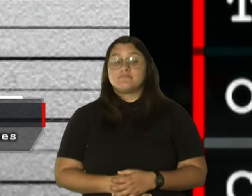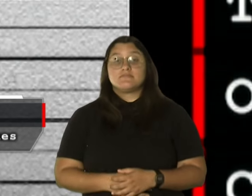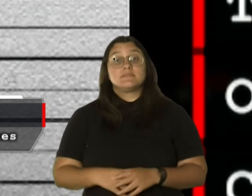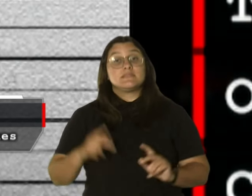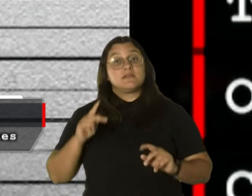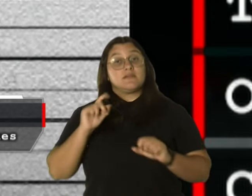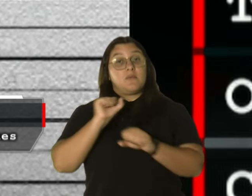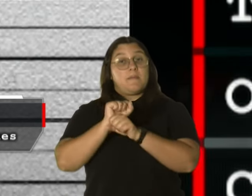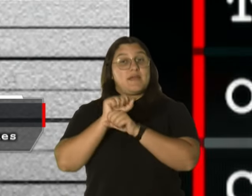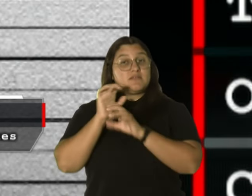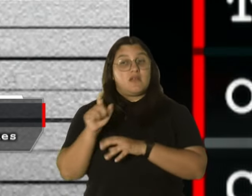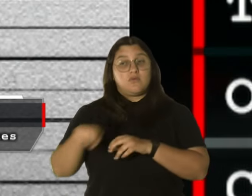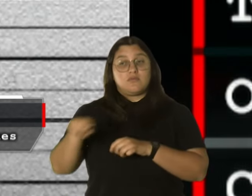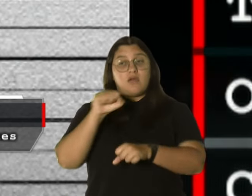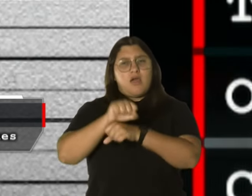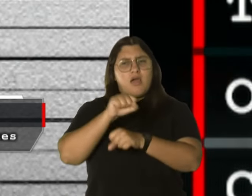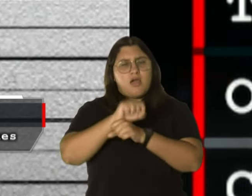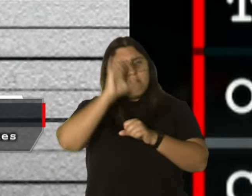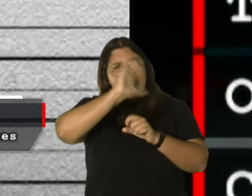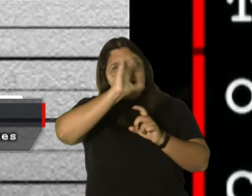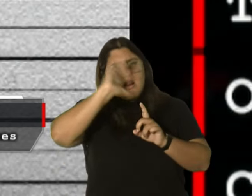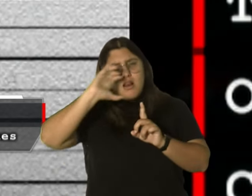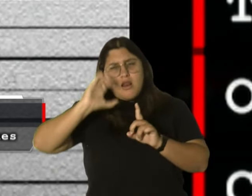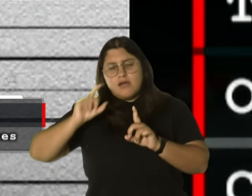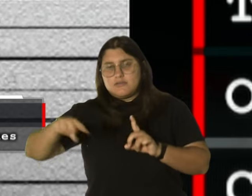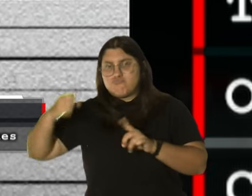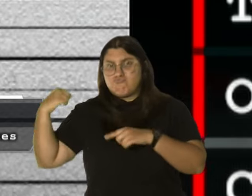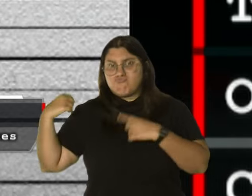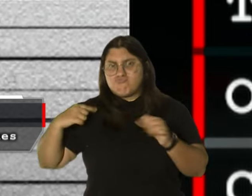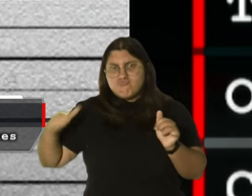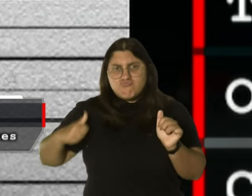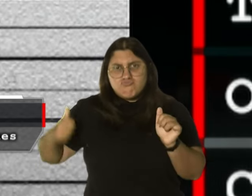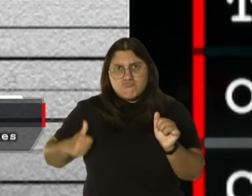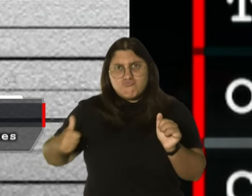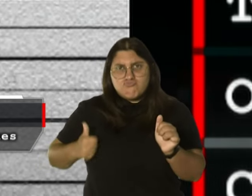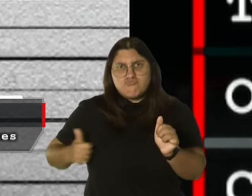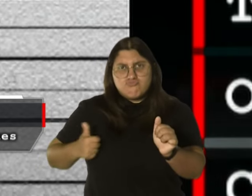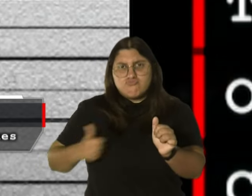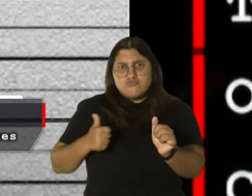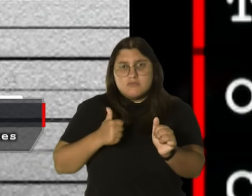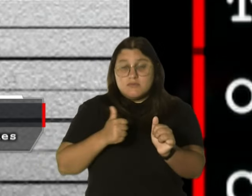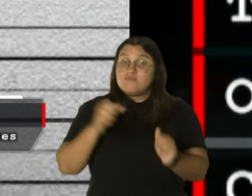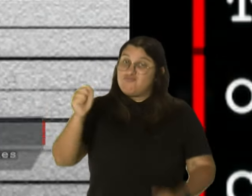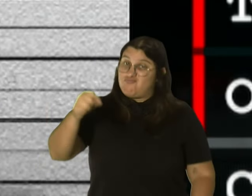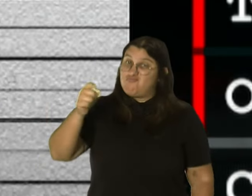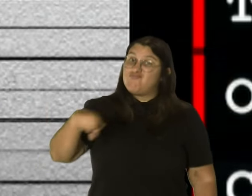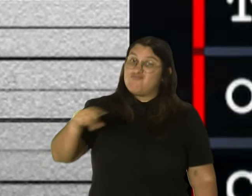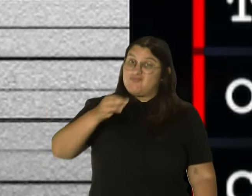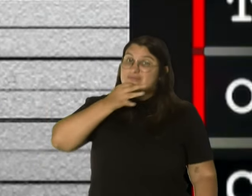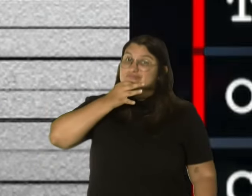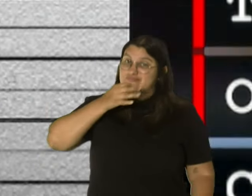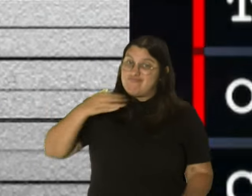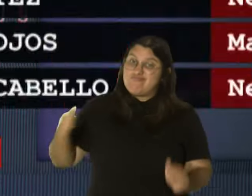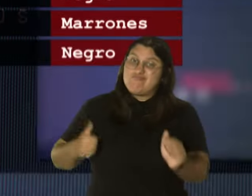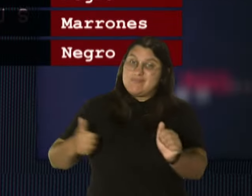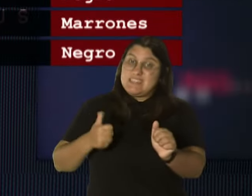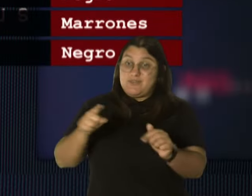división de arrestos especiales y extradiciones están tras tus pasos sí Y estás en los más